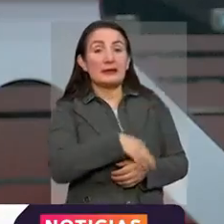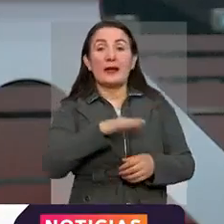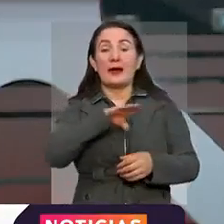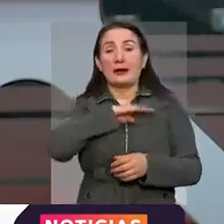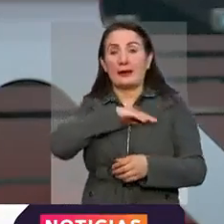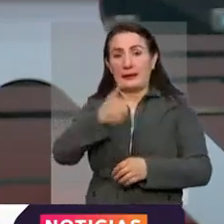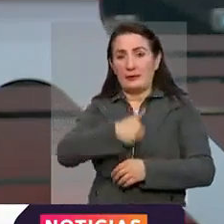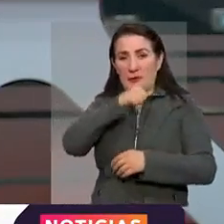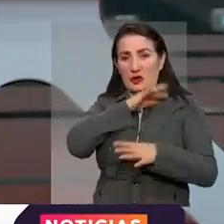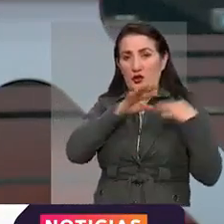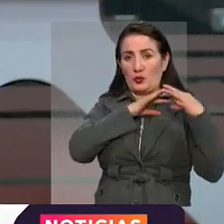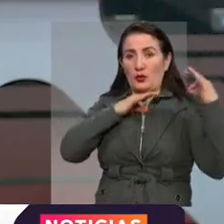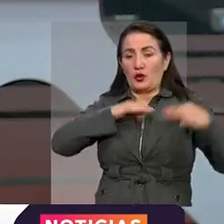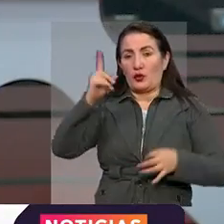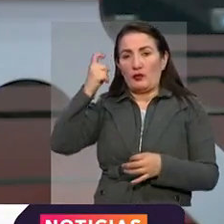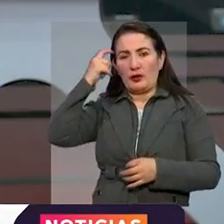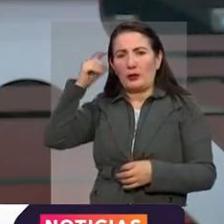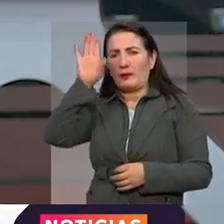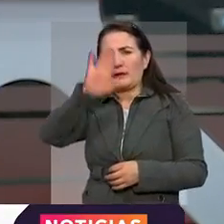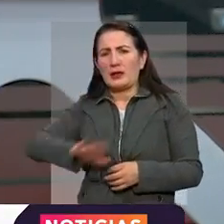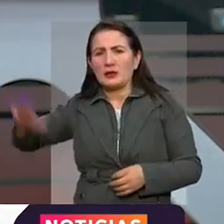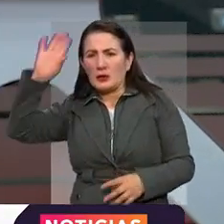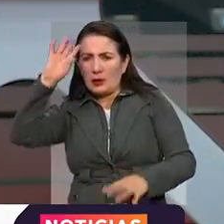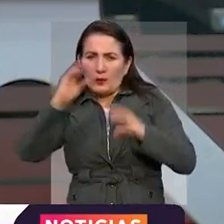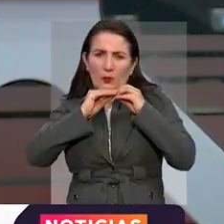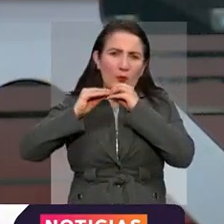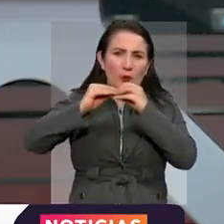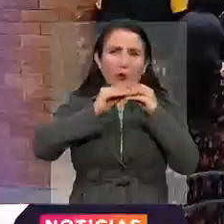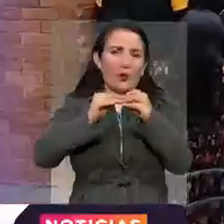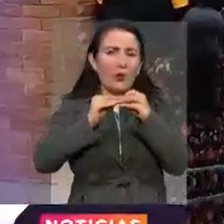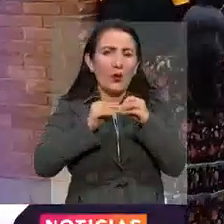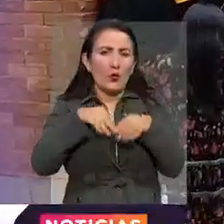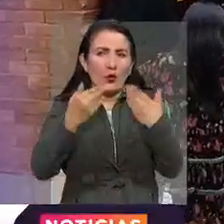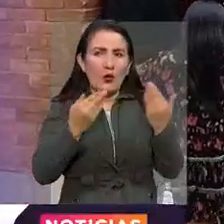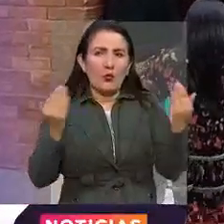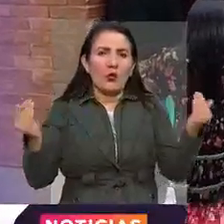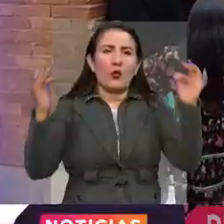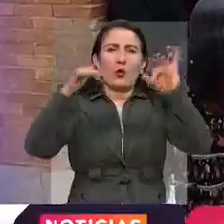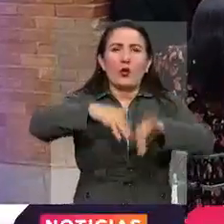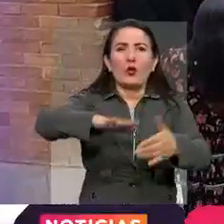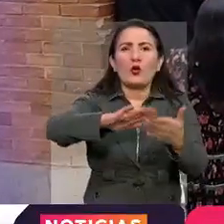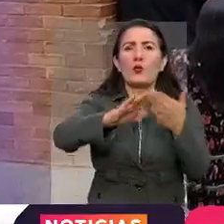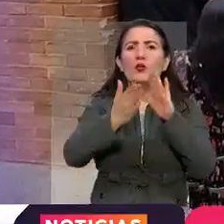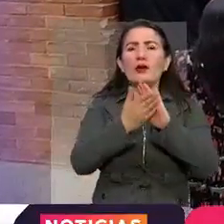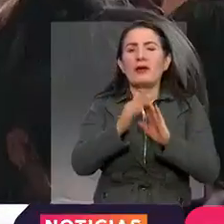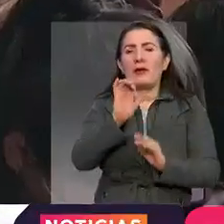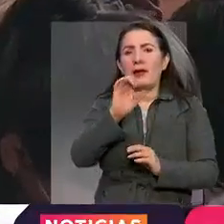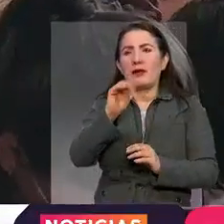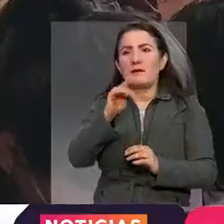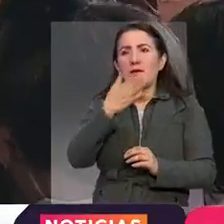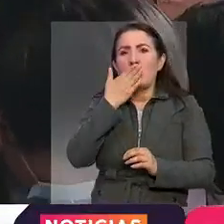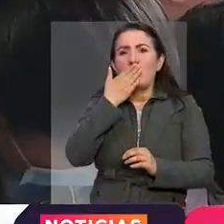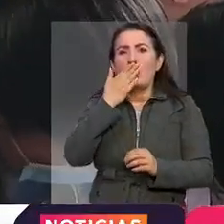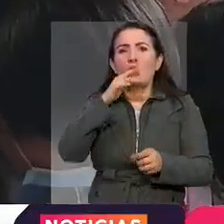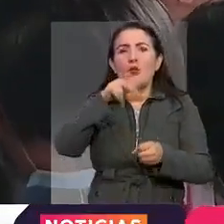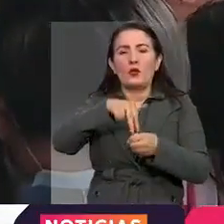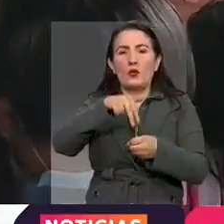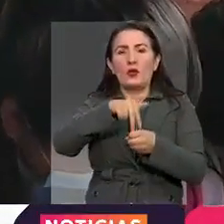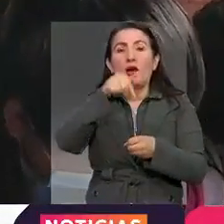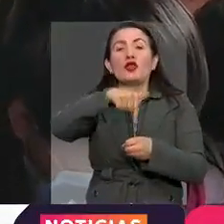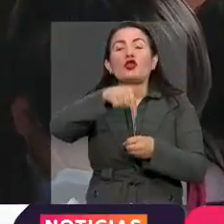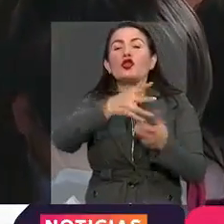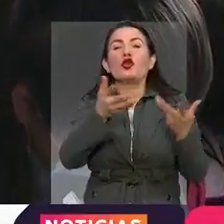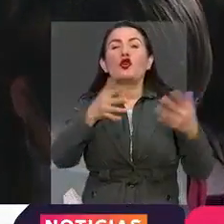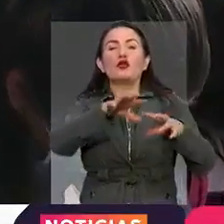La Alcaldía Mayor de Bogotá y el Gobierno Nacional coordinaron un nuevo retorno de los integrantes de la comunidad de Embera que se encontraban en tránsito